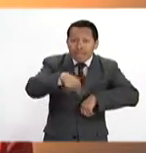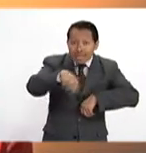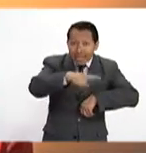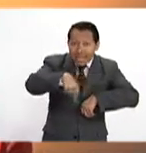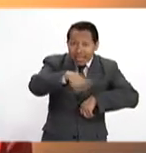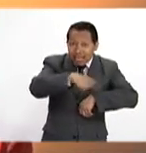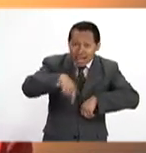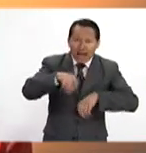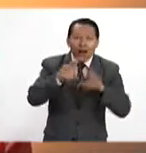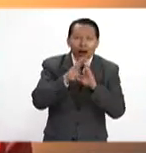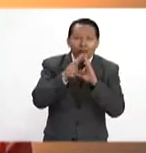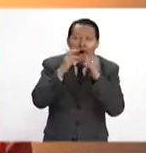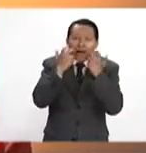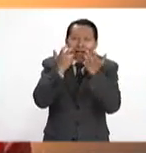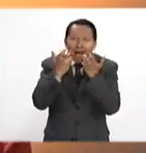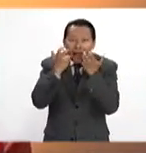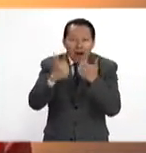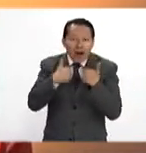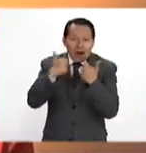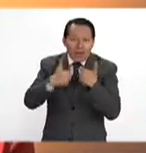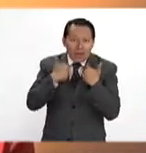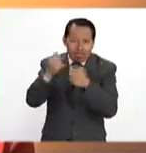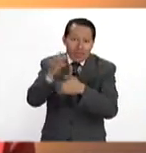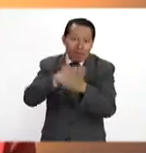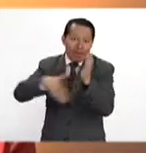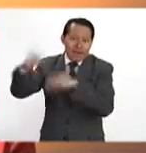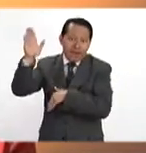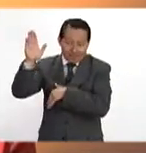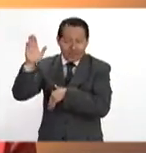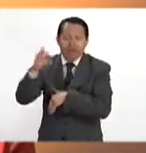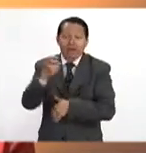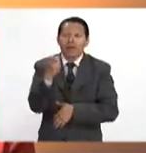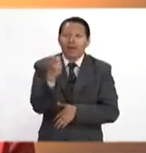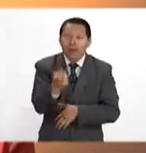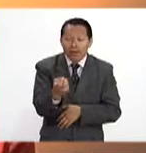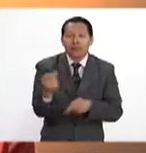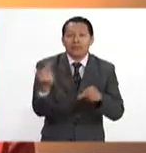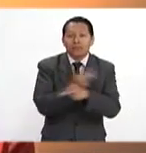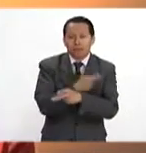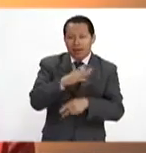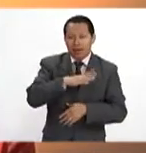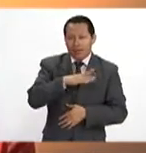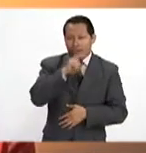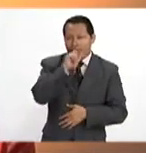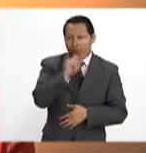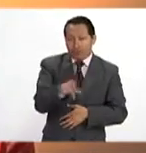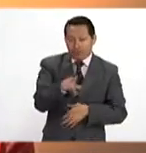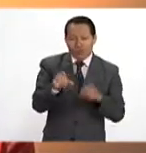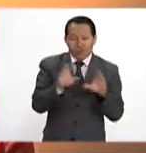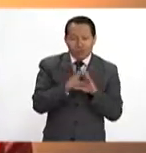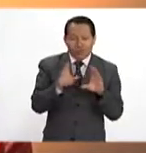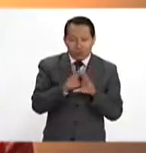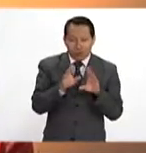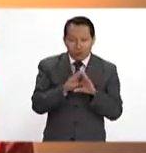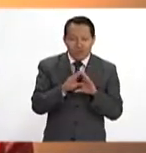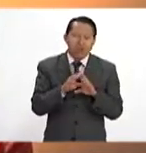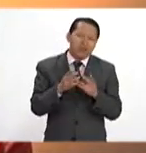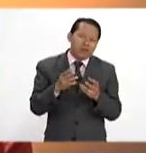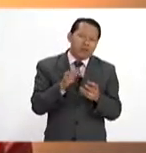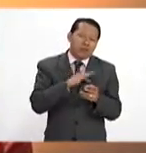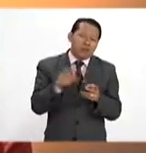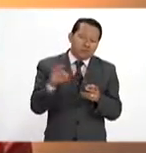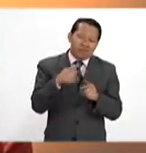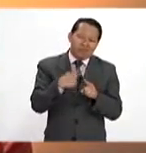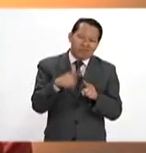tenga fincadas en ese chico. Entonces, en la medida que sean grandes o pequeñas, en